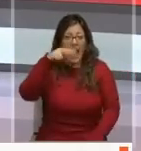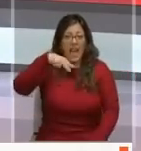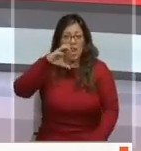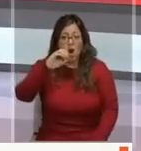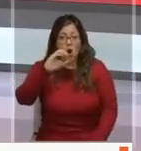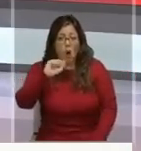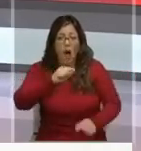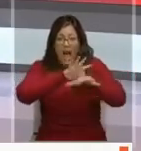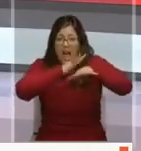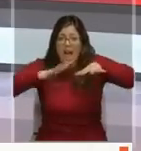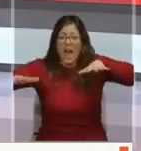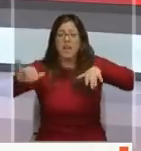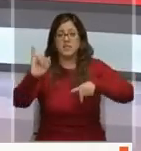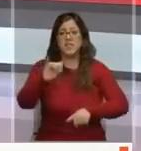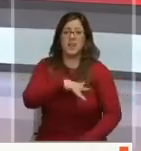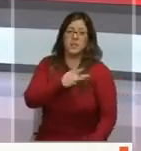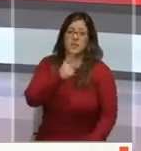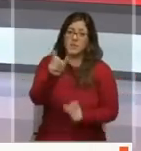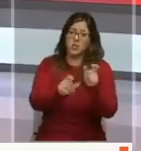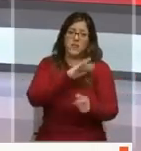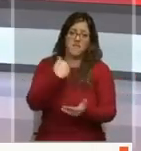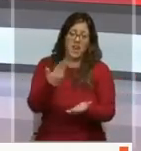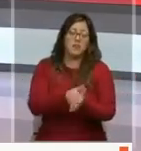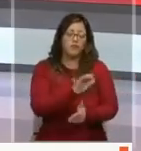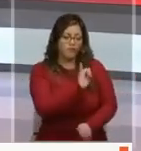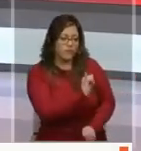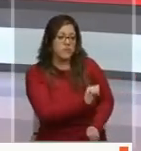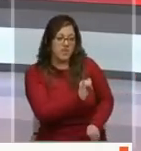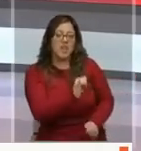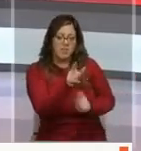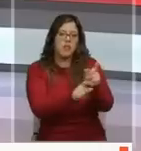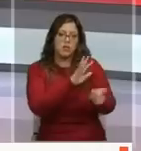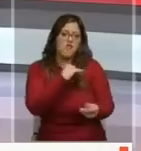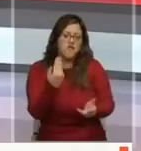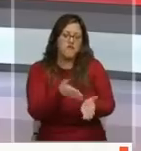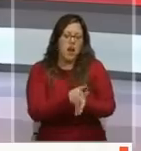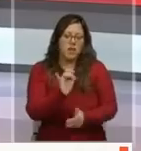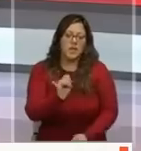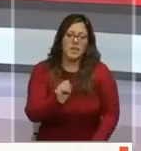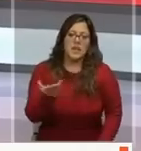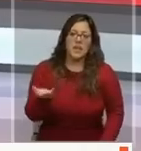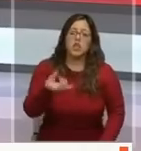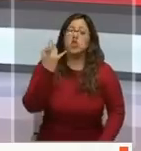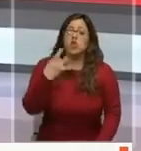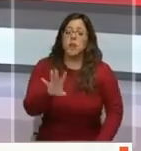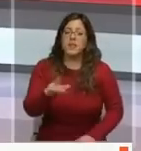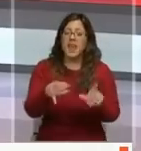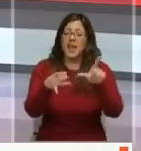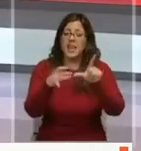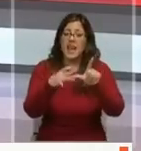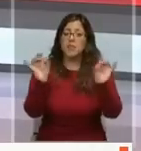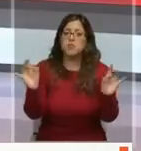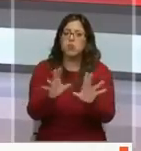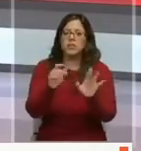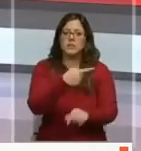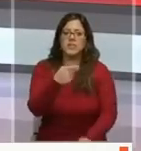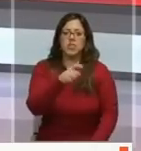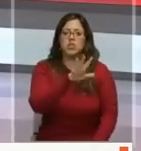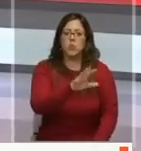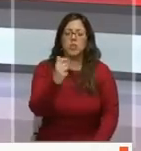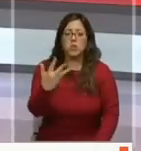también. Lamentablemente, donde hubo personas fallecidas. Donde hubo personas claramente, sí, fallecidas. Solamente en Linares podrían caer